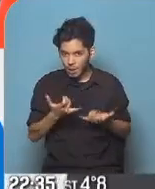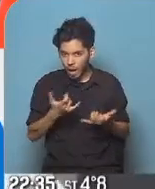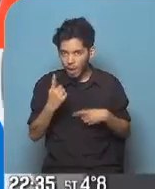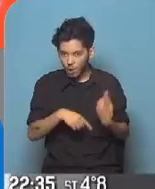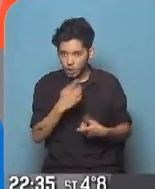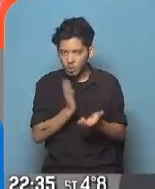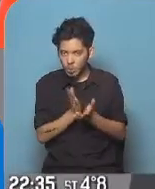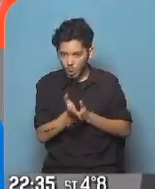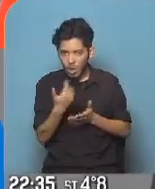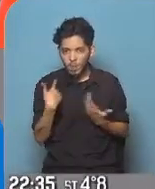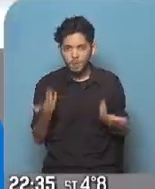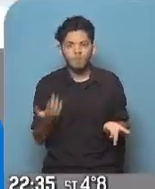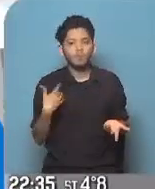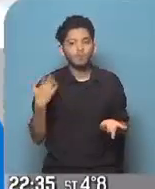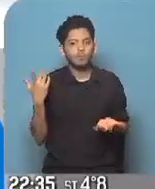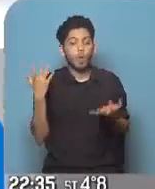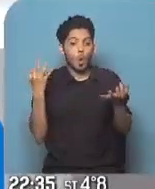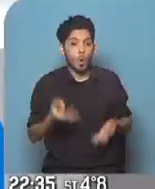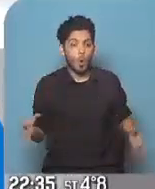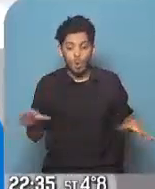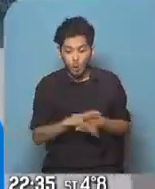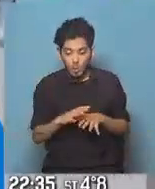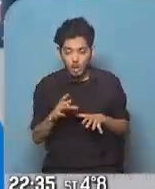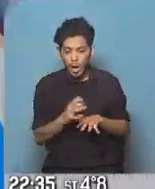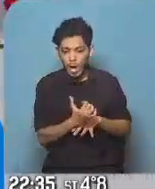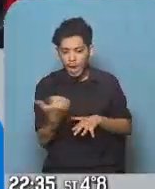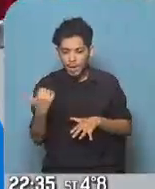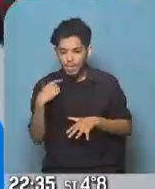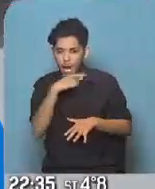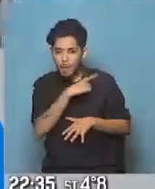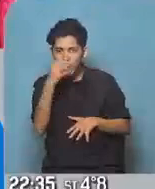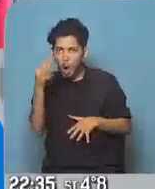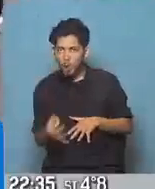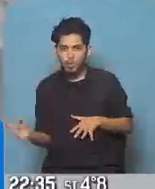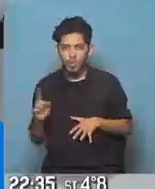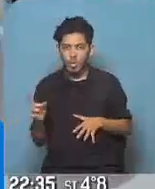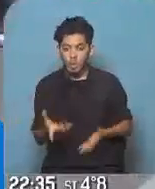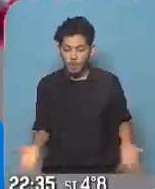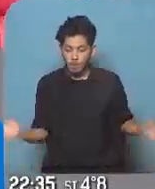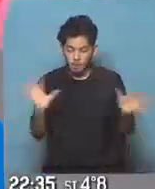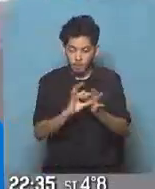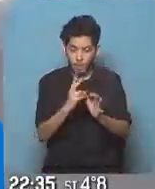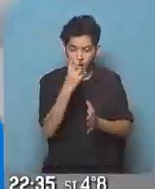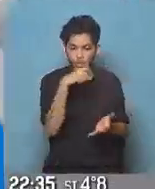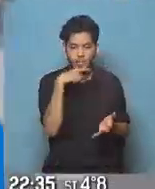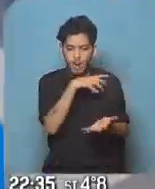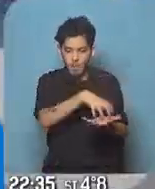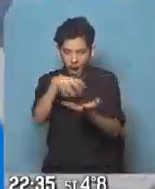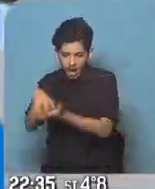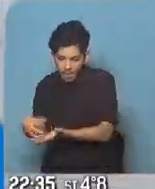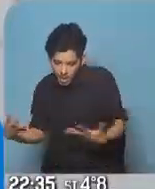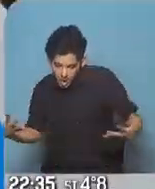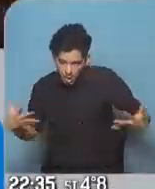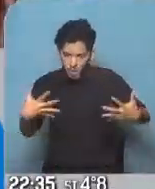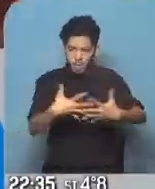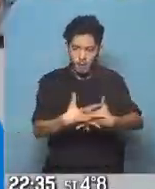que esto no es casual que ocurra en el este de Alemania. Uh-huh. Cuando se reunificaron las dos Alemanias, que en realidad no se reunificaron, fue una